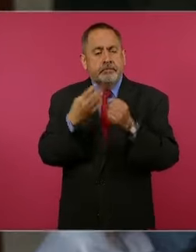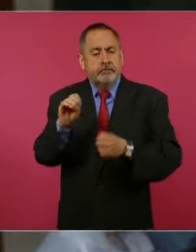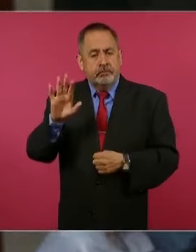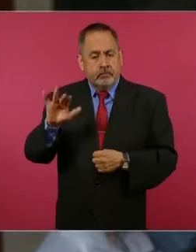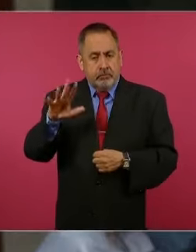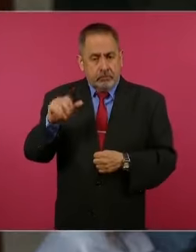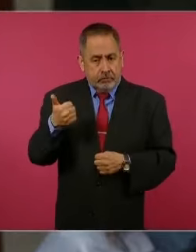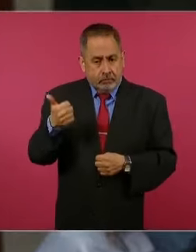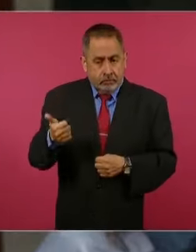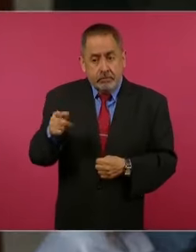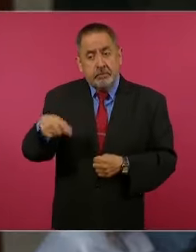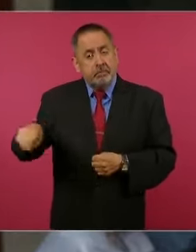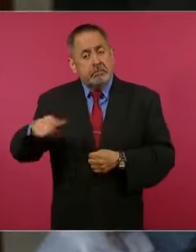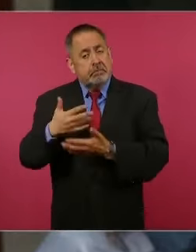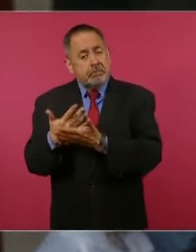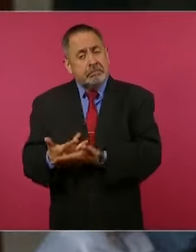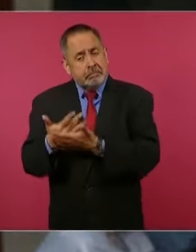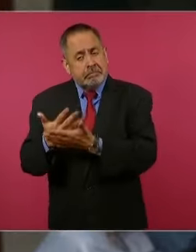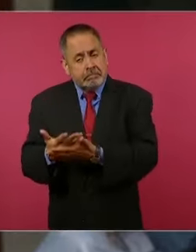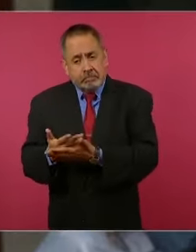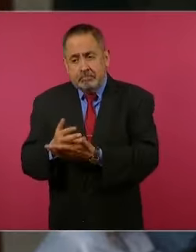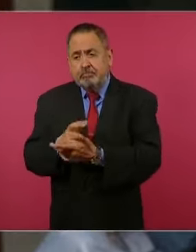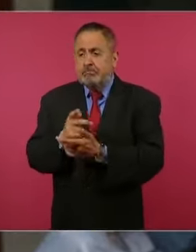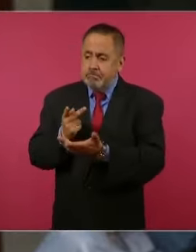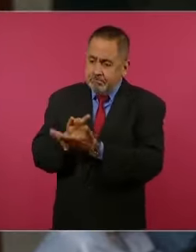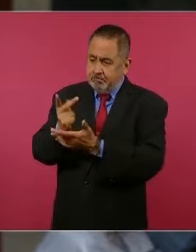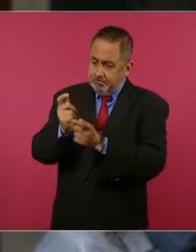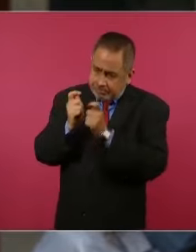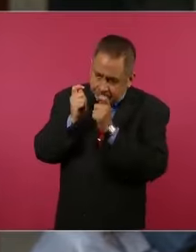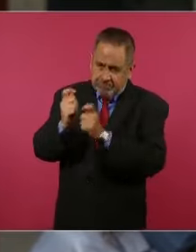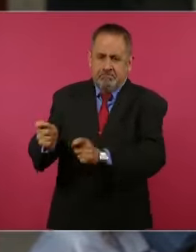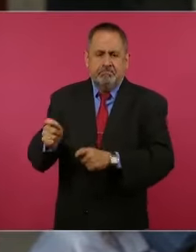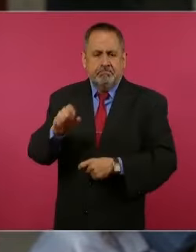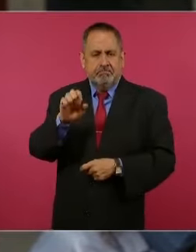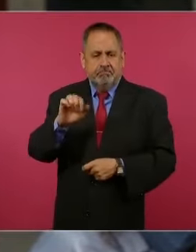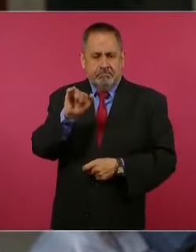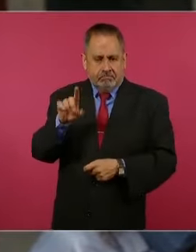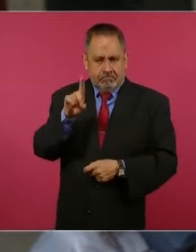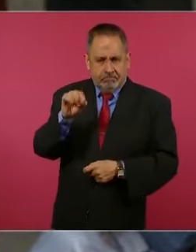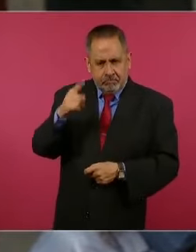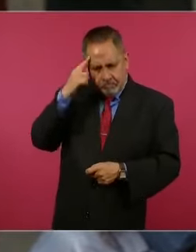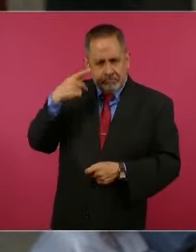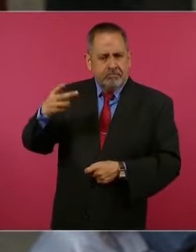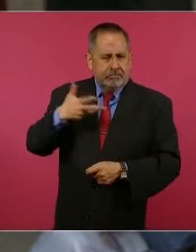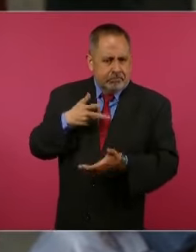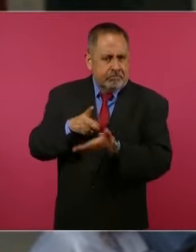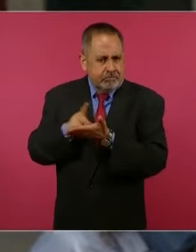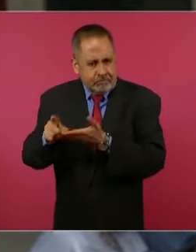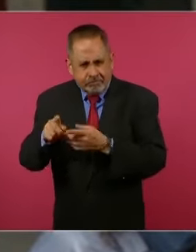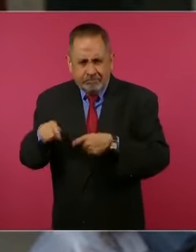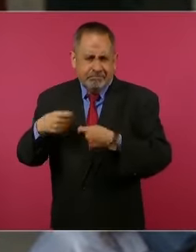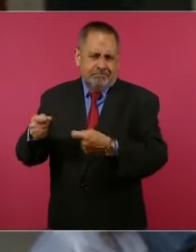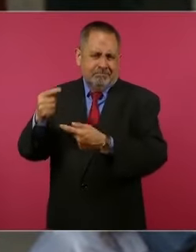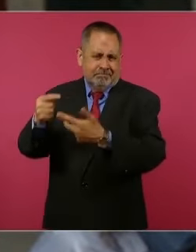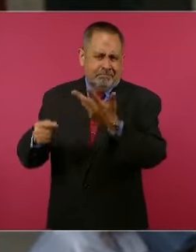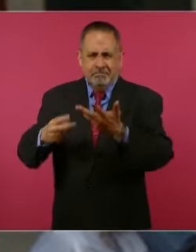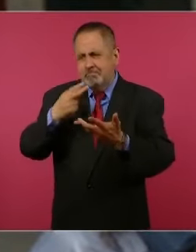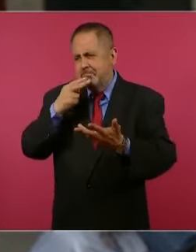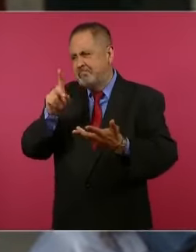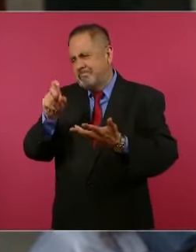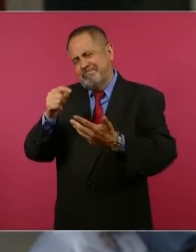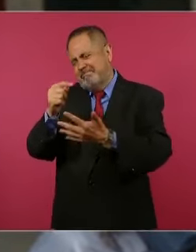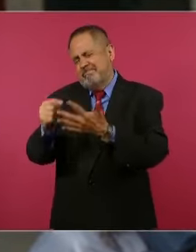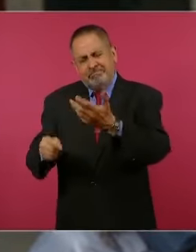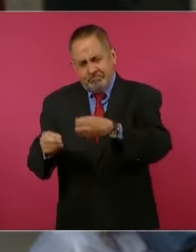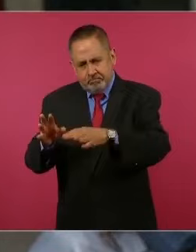dicen están esperando que se les reconozca como Ejido para hac plenos en derecho tener derecho Pues a uso de agua entre